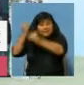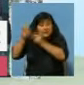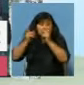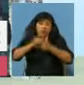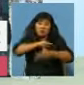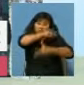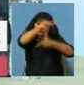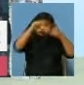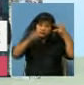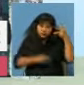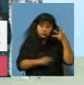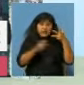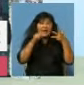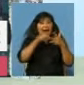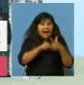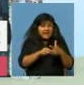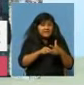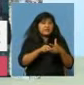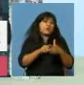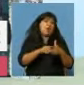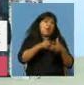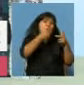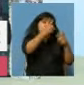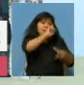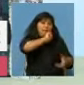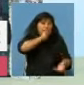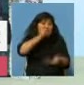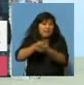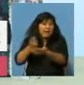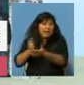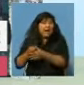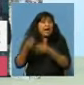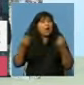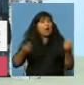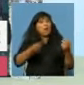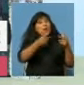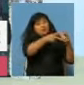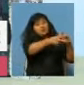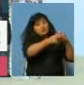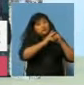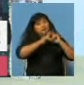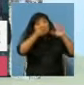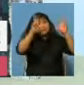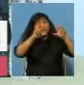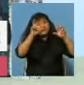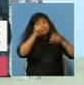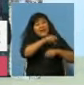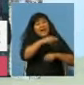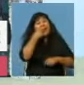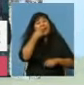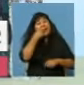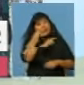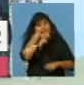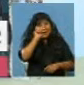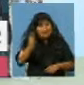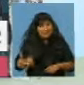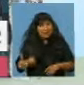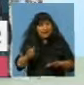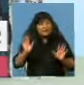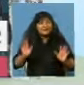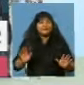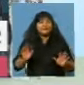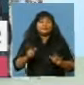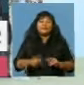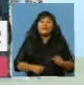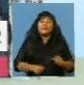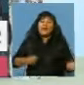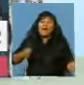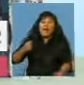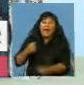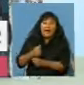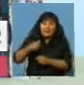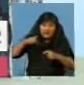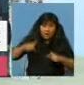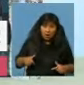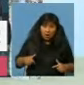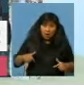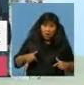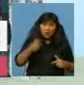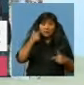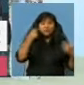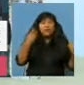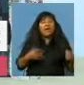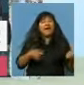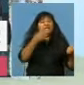de las ganancias que nos genera este proyecto hasta acá vendíamos tabaco caña de azúcar